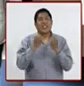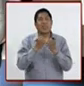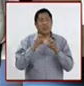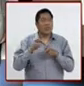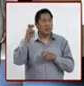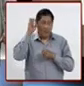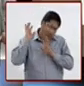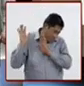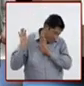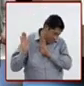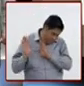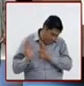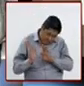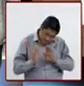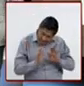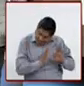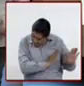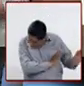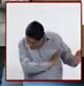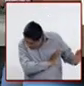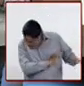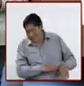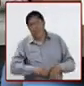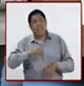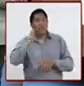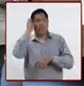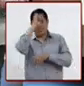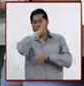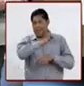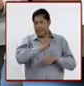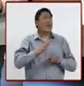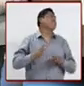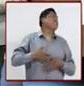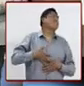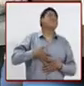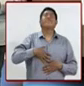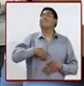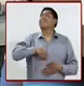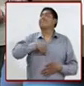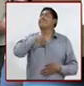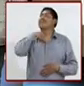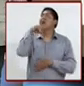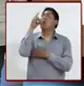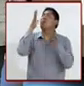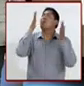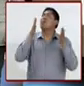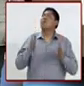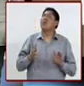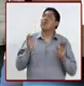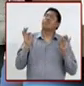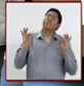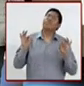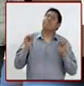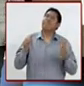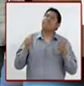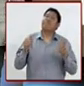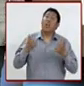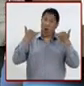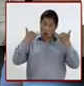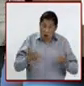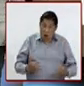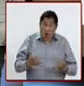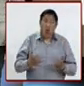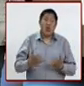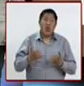clasificados. Dejamos por un momento la Liga de Campeones. Y sabe qué, qué orgullo es hablar de bolivianos que nos hacen quedar muy bien. Hoy